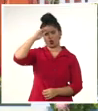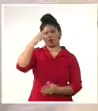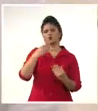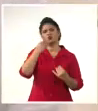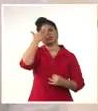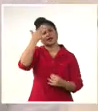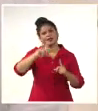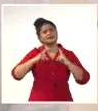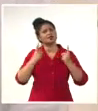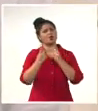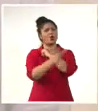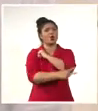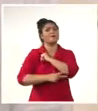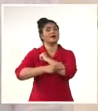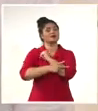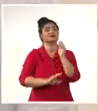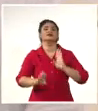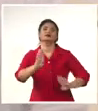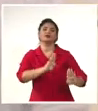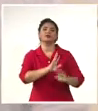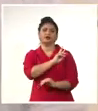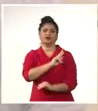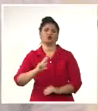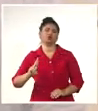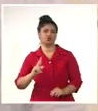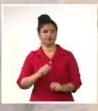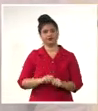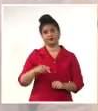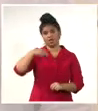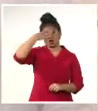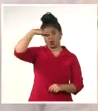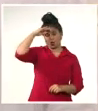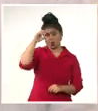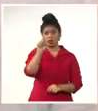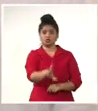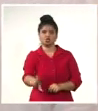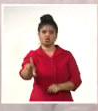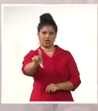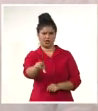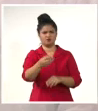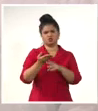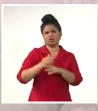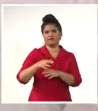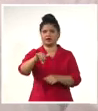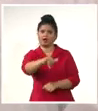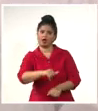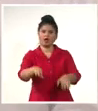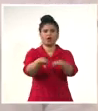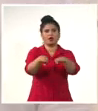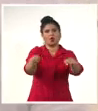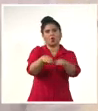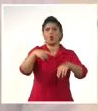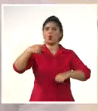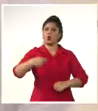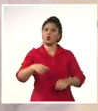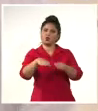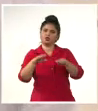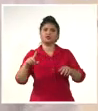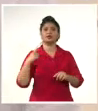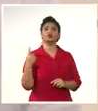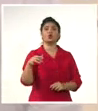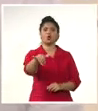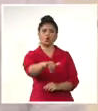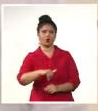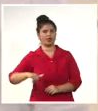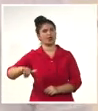hijos. El socialismo no puede seguir siendo difamado en nombre de la libertad mientras se le cierran todas las puertas para